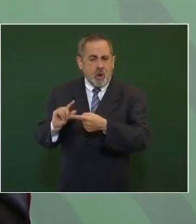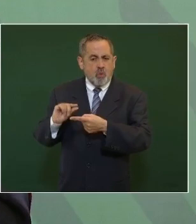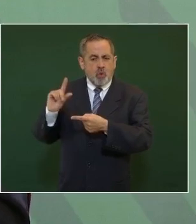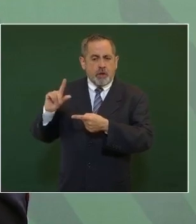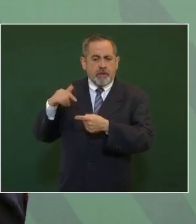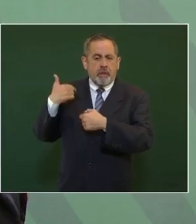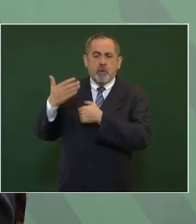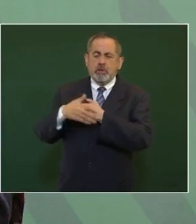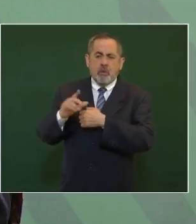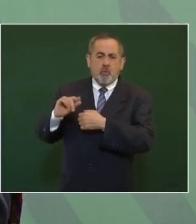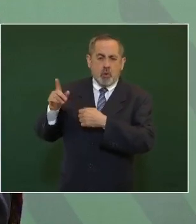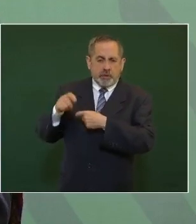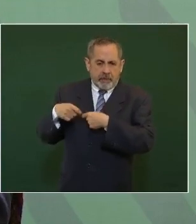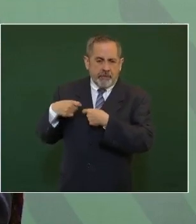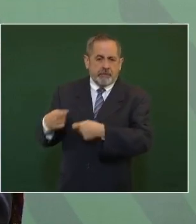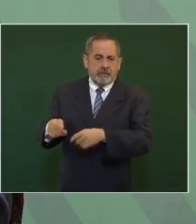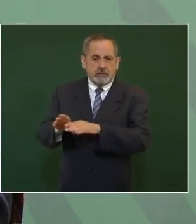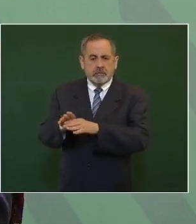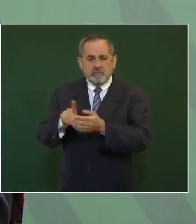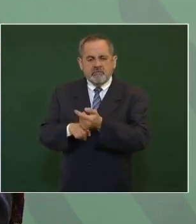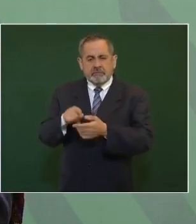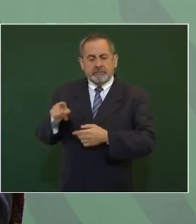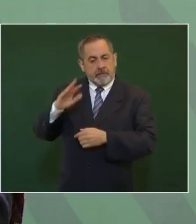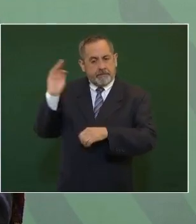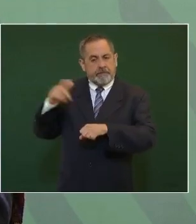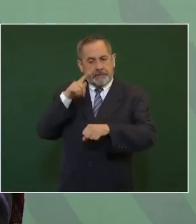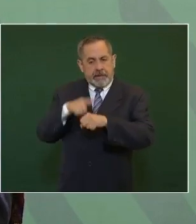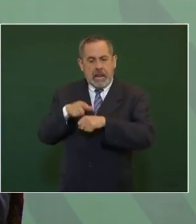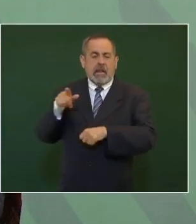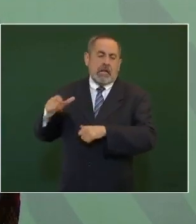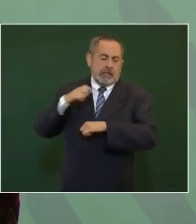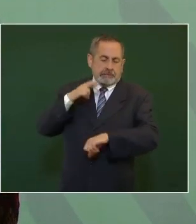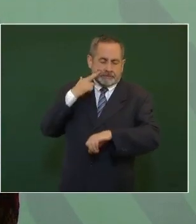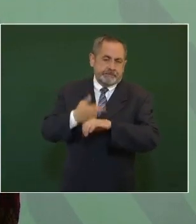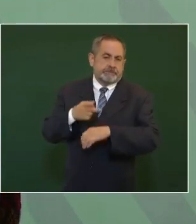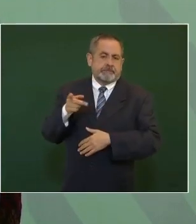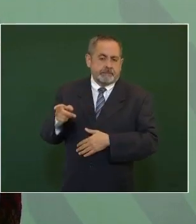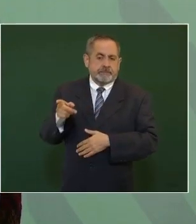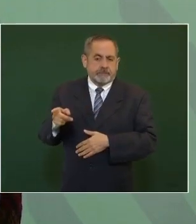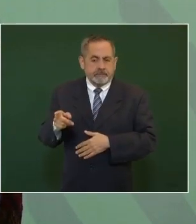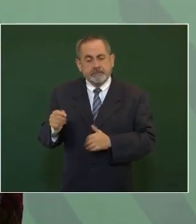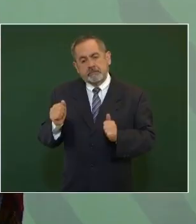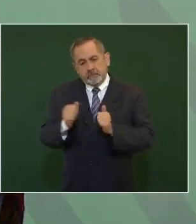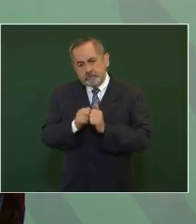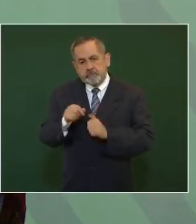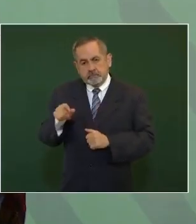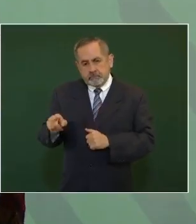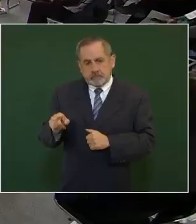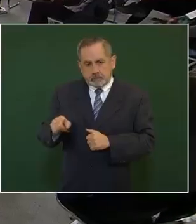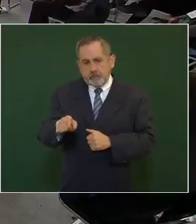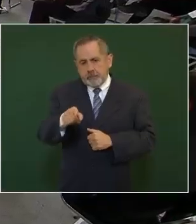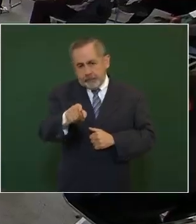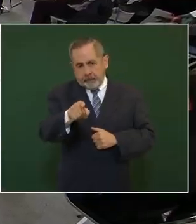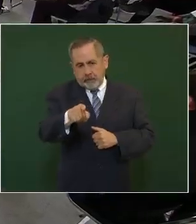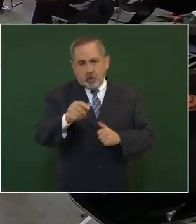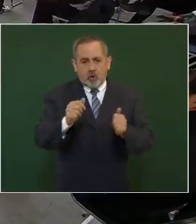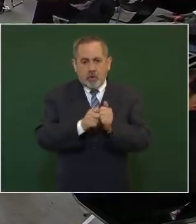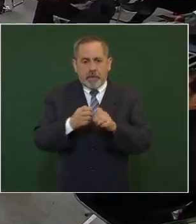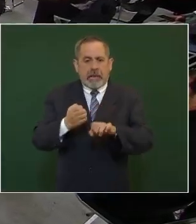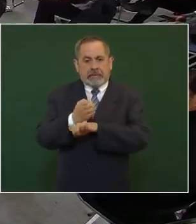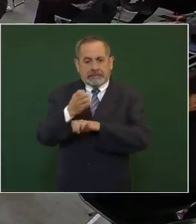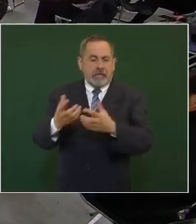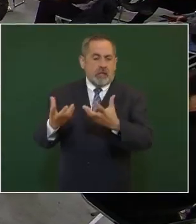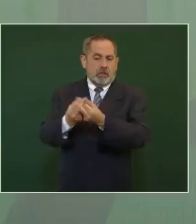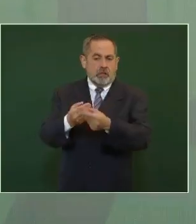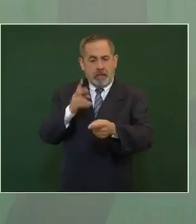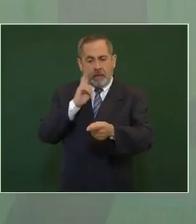autoridad que venga, la autoridad federal, hacerse cargo con las autoridades del estado,